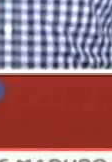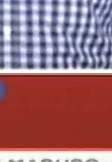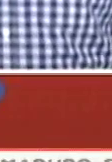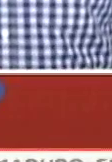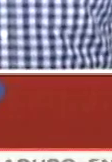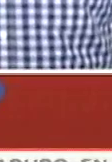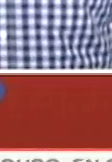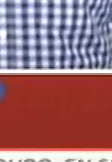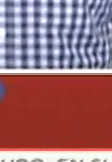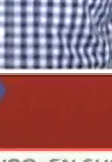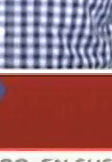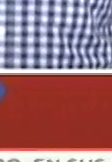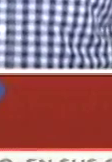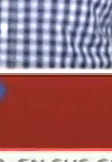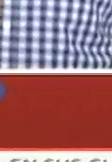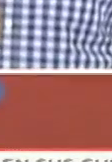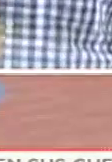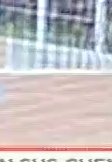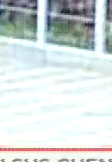¡Leales siempre!